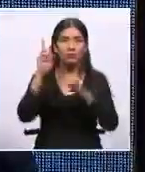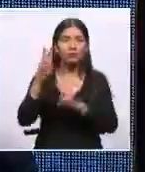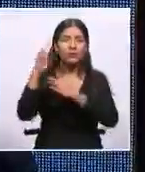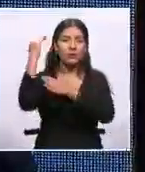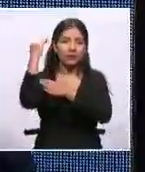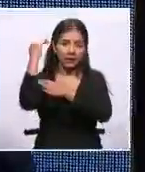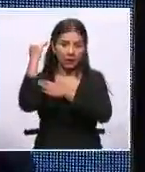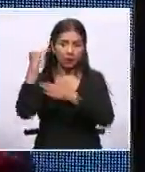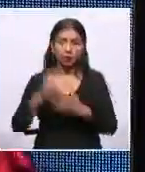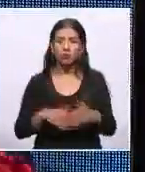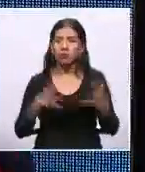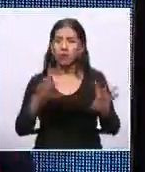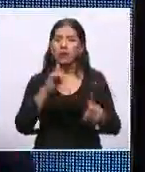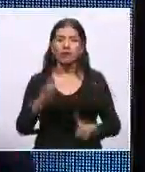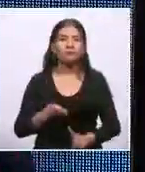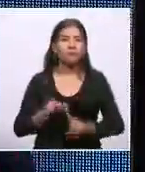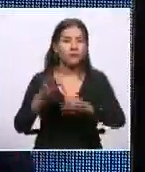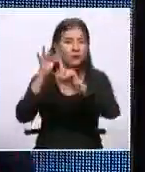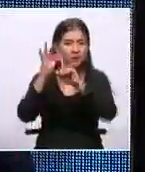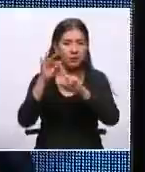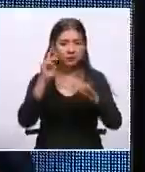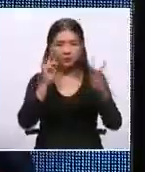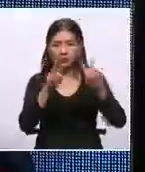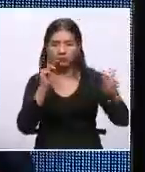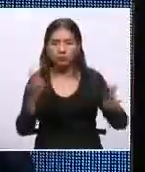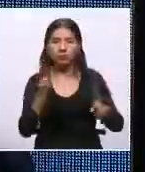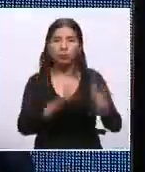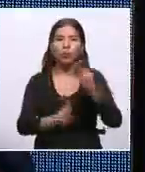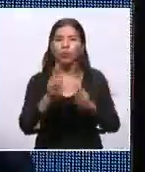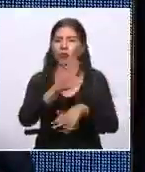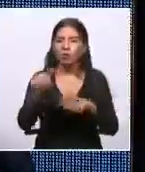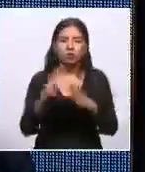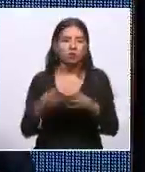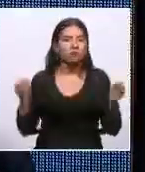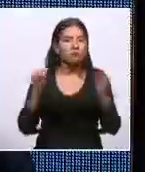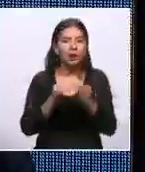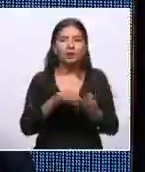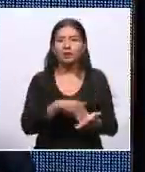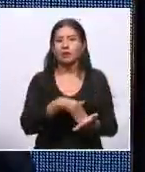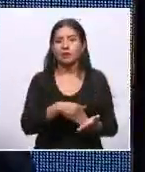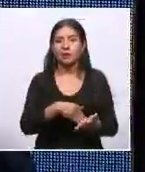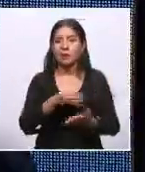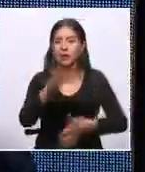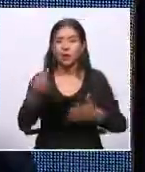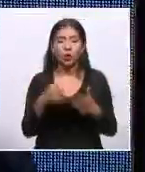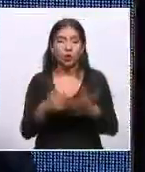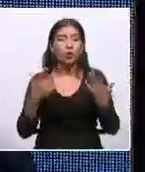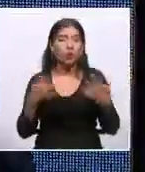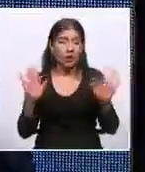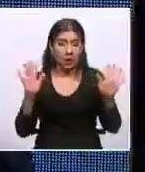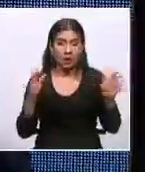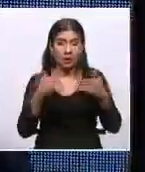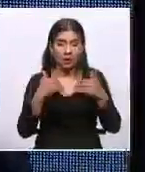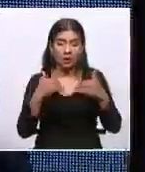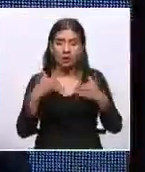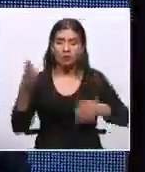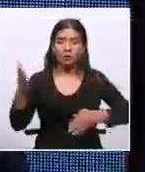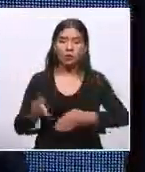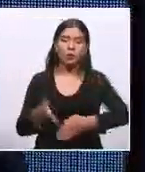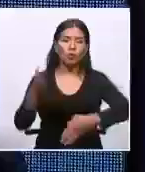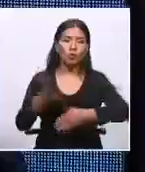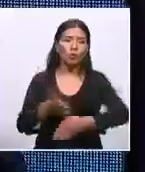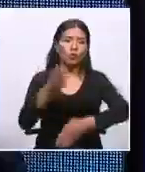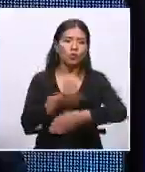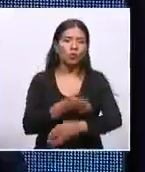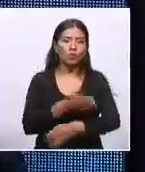Cruz, que principalmente se ve obviamente en la población más vulnerable, ¿va teniendo efectos en